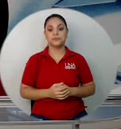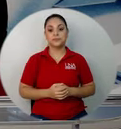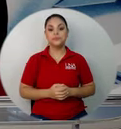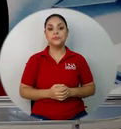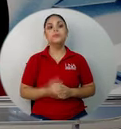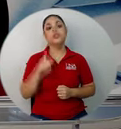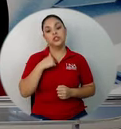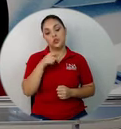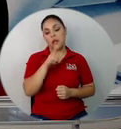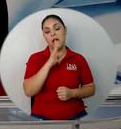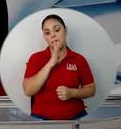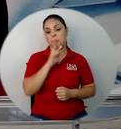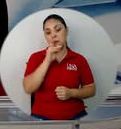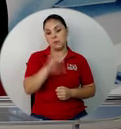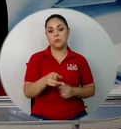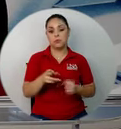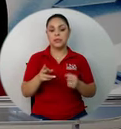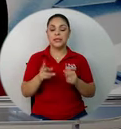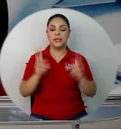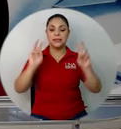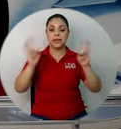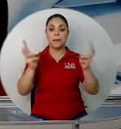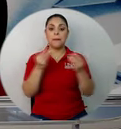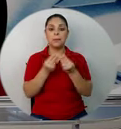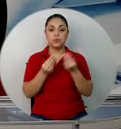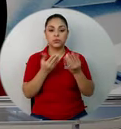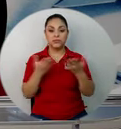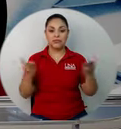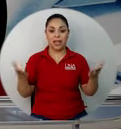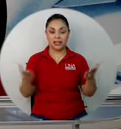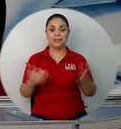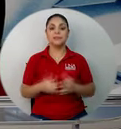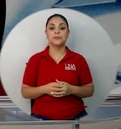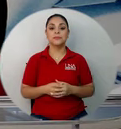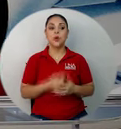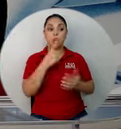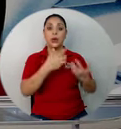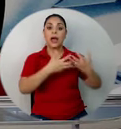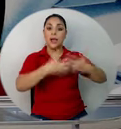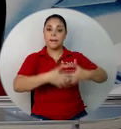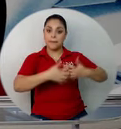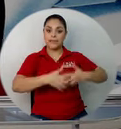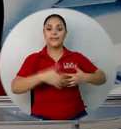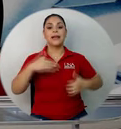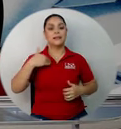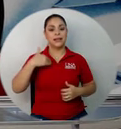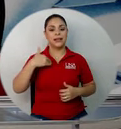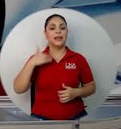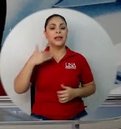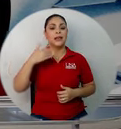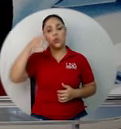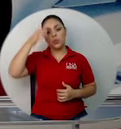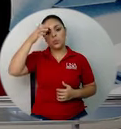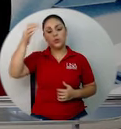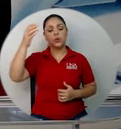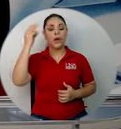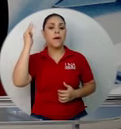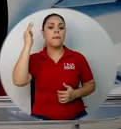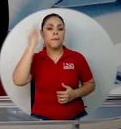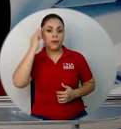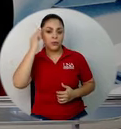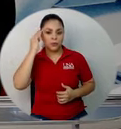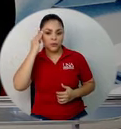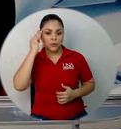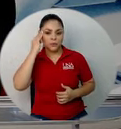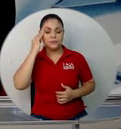tema de productividad específicamente. Sí. Cuando una compañía tiene una cultura madura y hace una